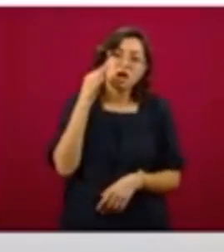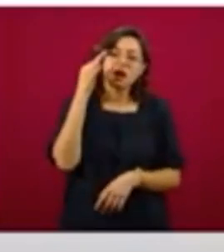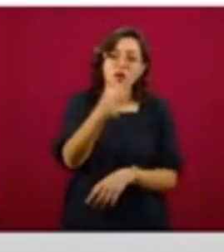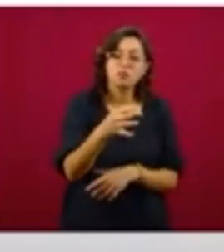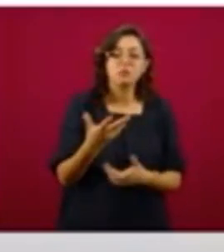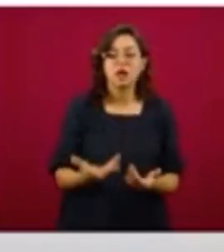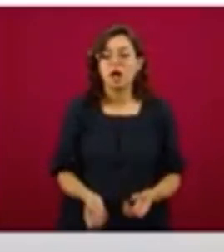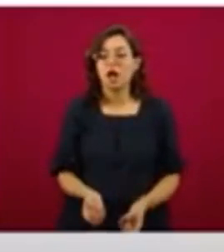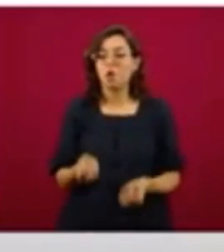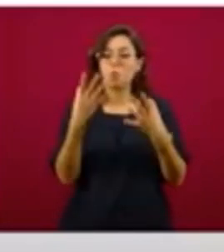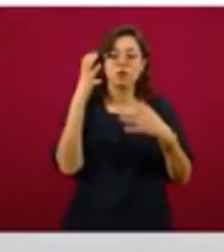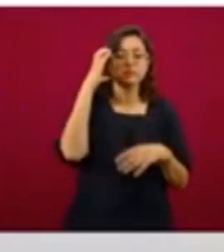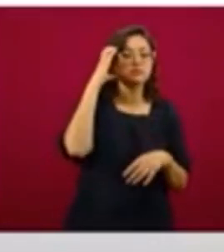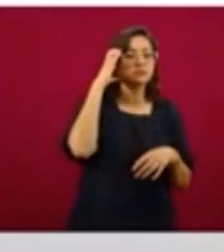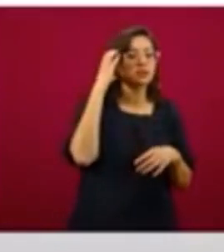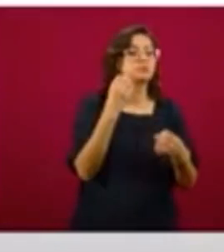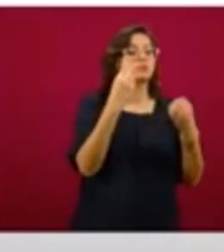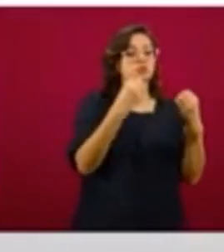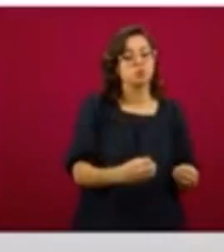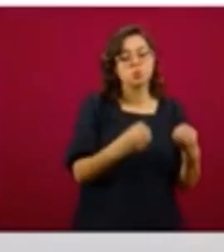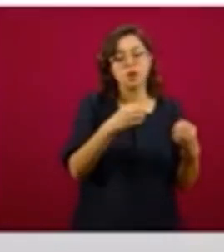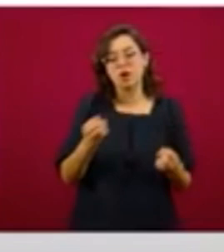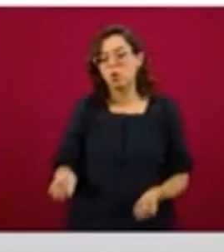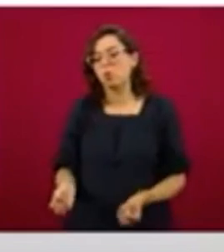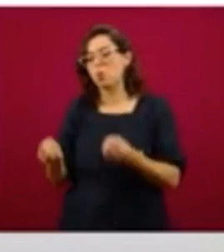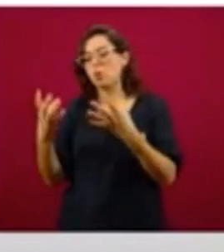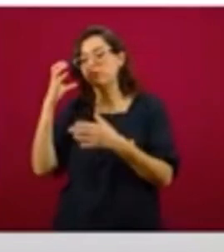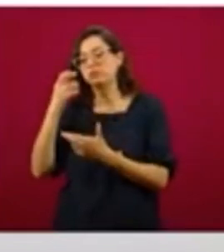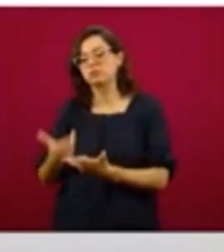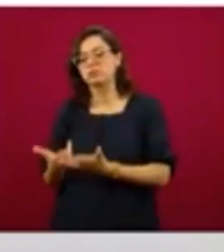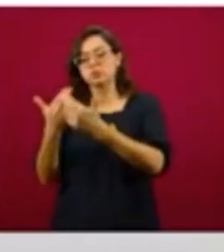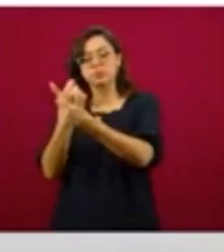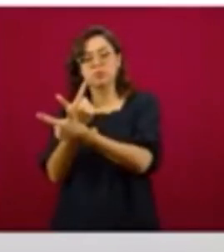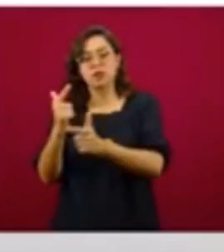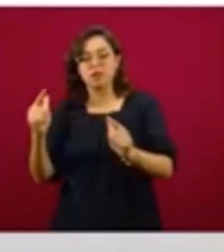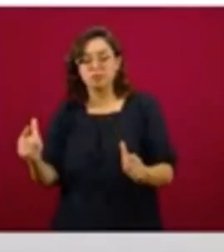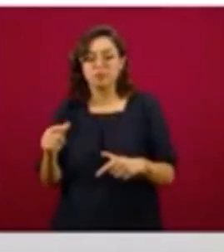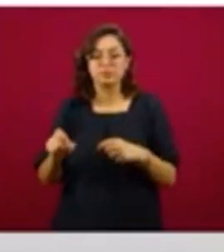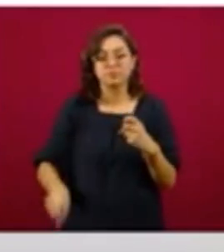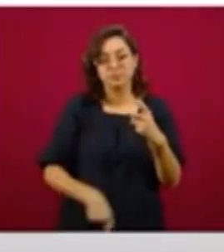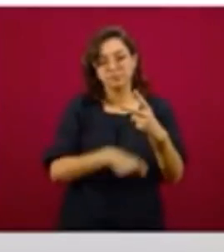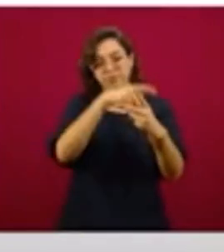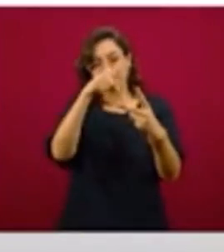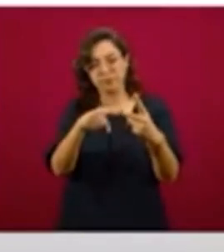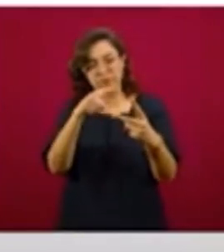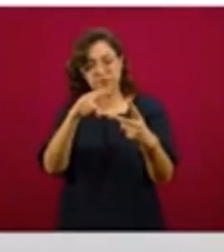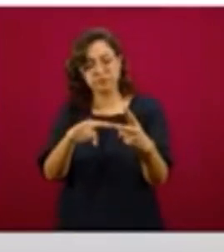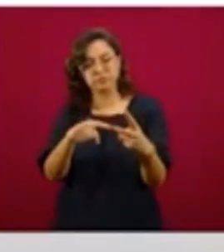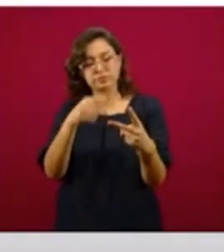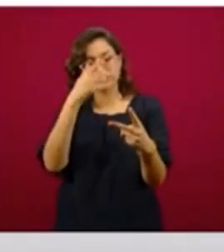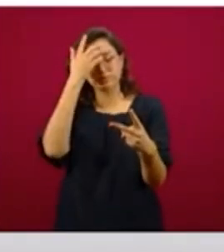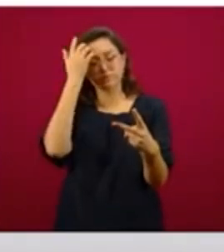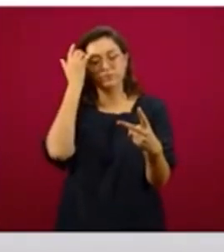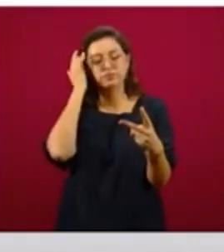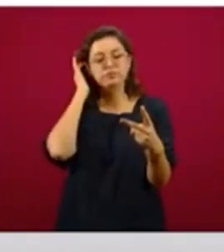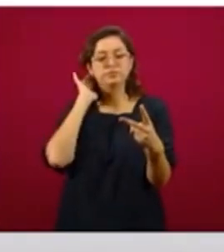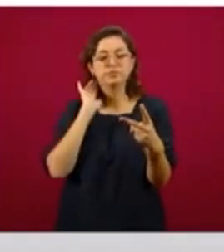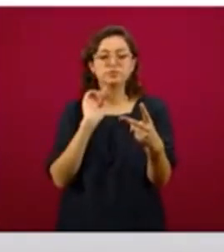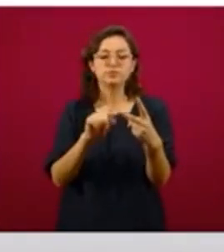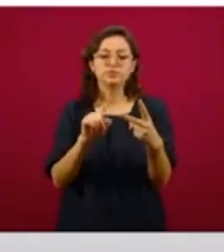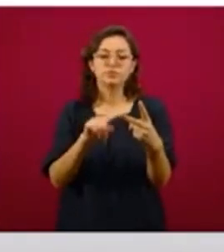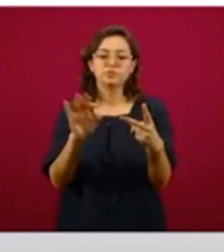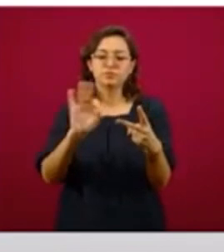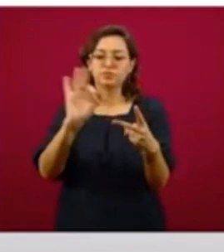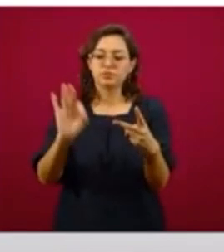ocupadas cuántas camas hay ocupadas y se convierta esto en una en una proporción el segundo indicador es el de